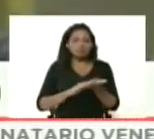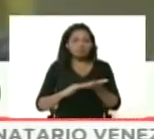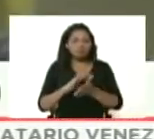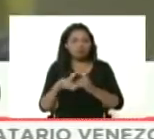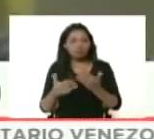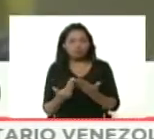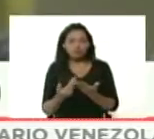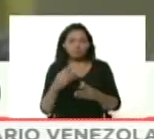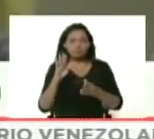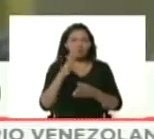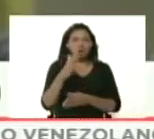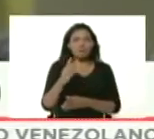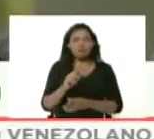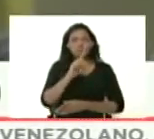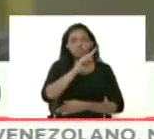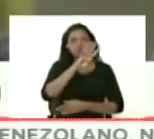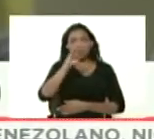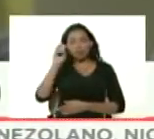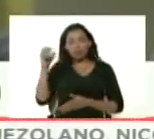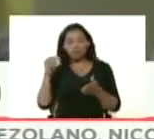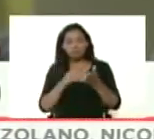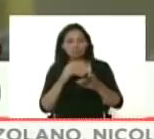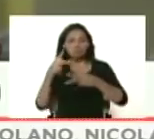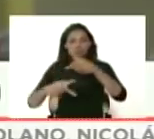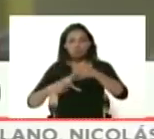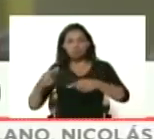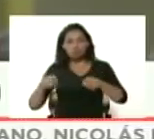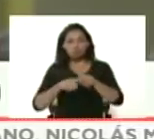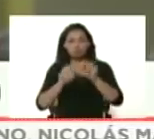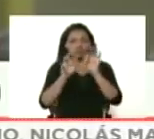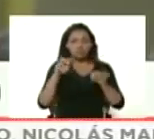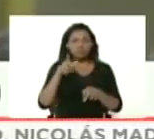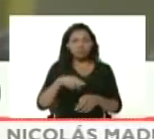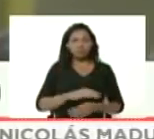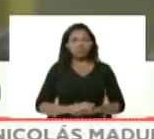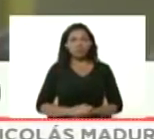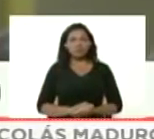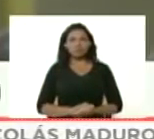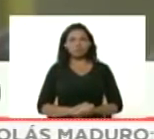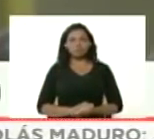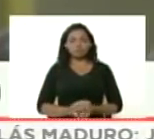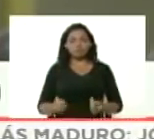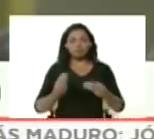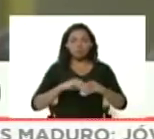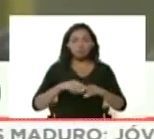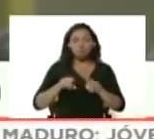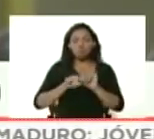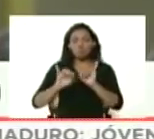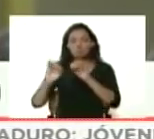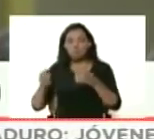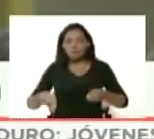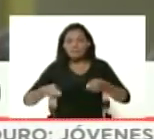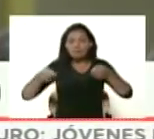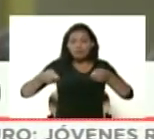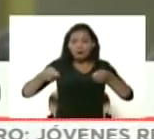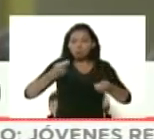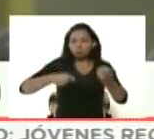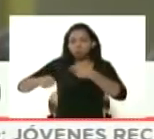los aproximadamente 140.000 productores que estamos trabajando para abastecer el mercado